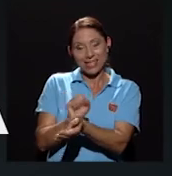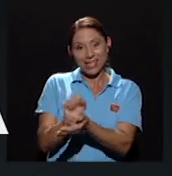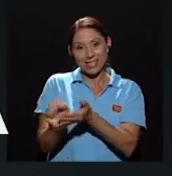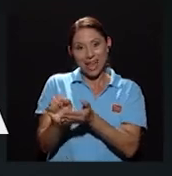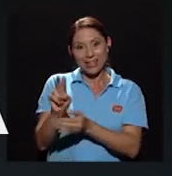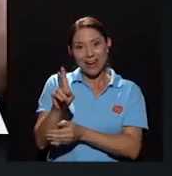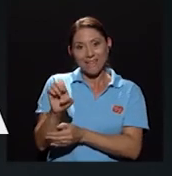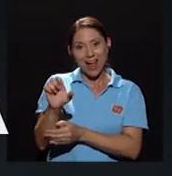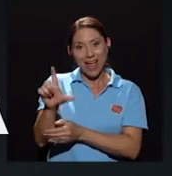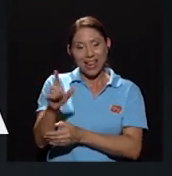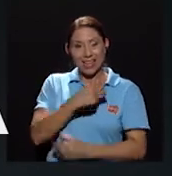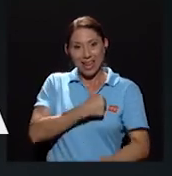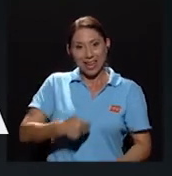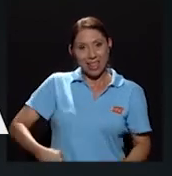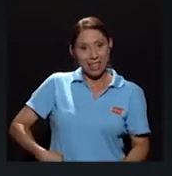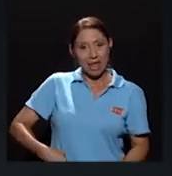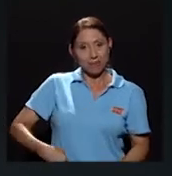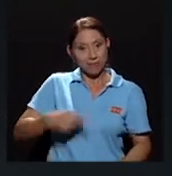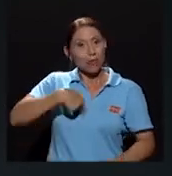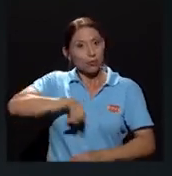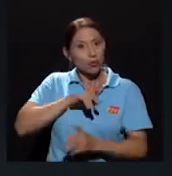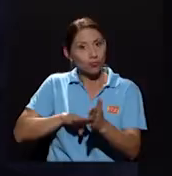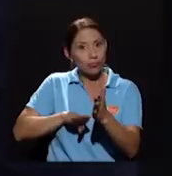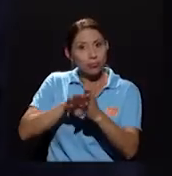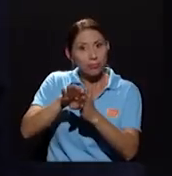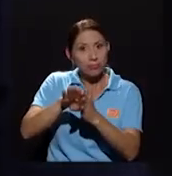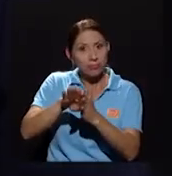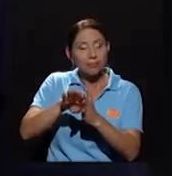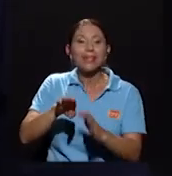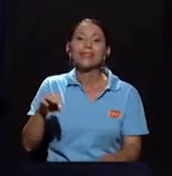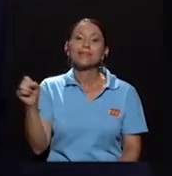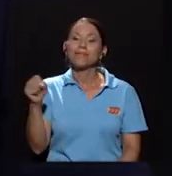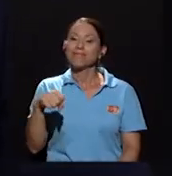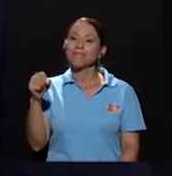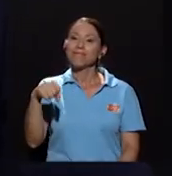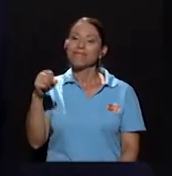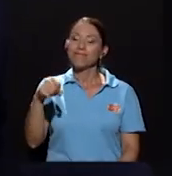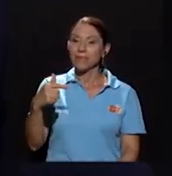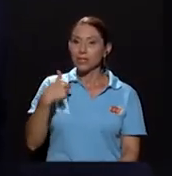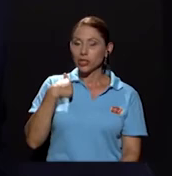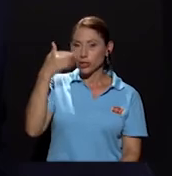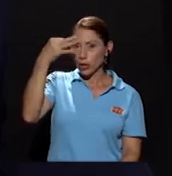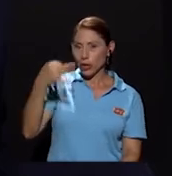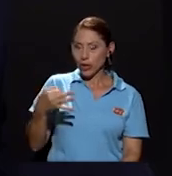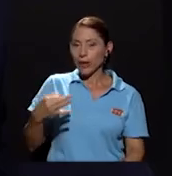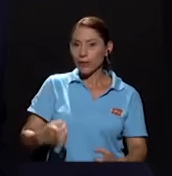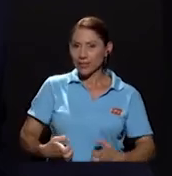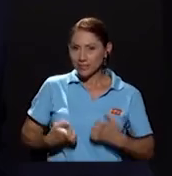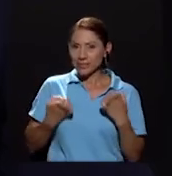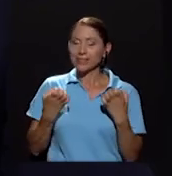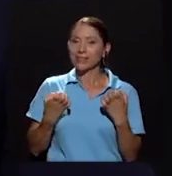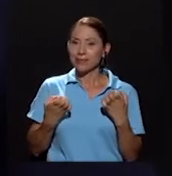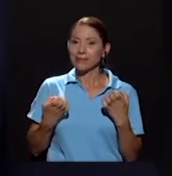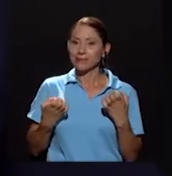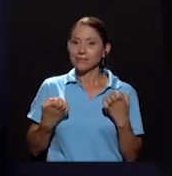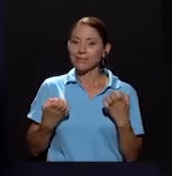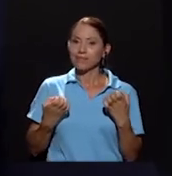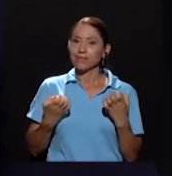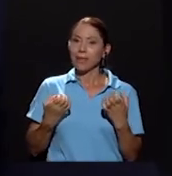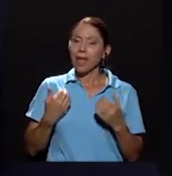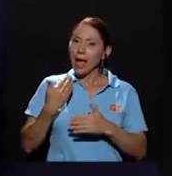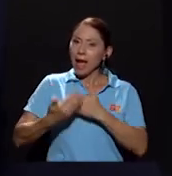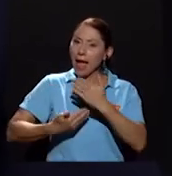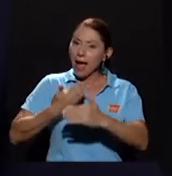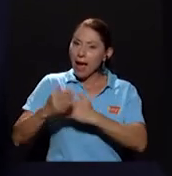para adelante vamos efectivamente así que yo creo que existen avances